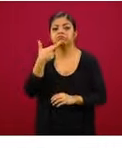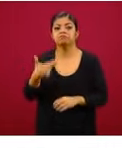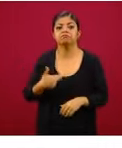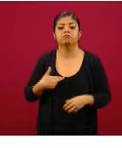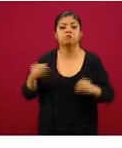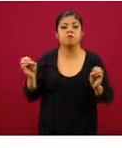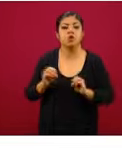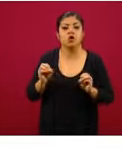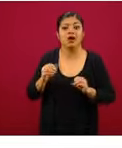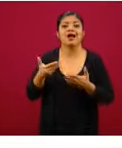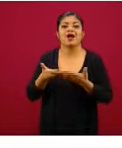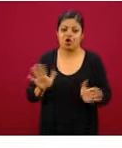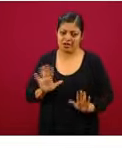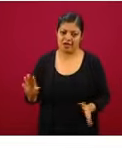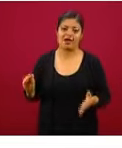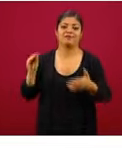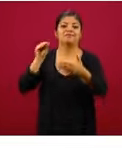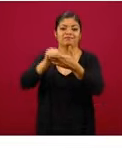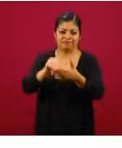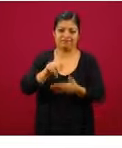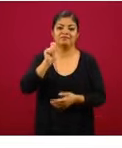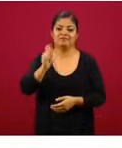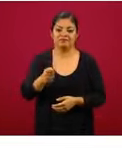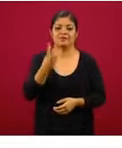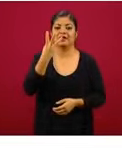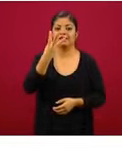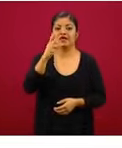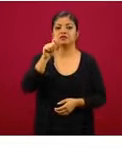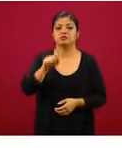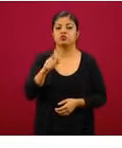un resultado. Y ese incremento significó un